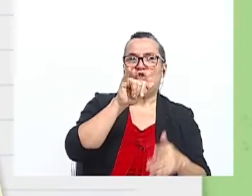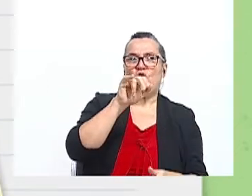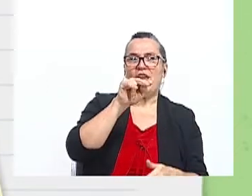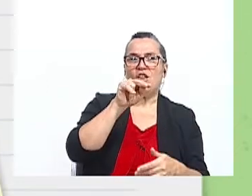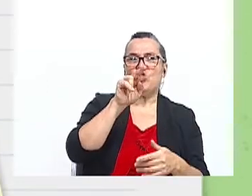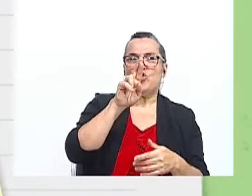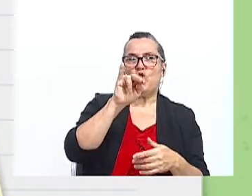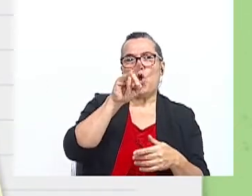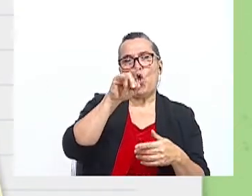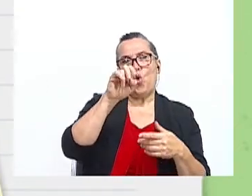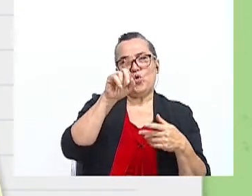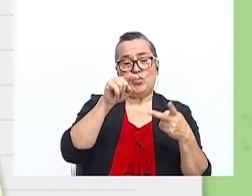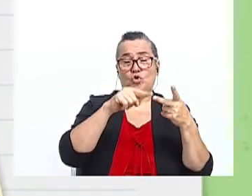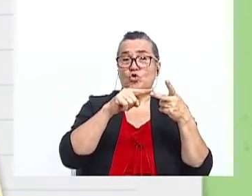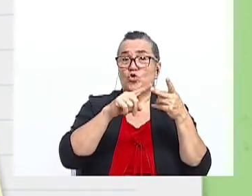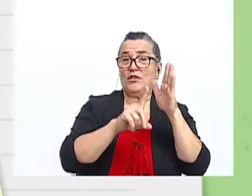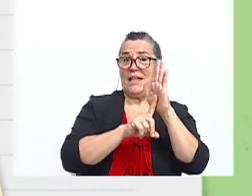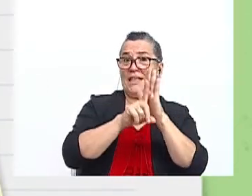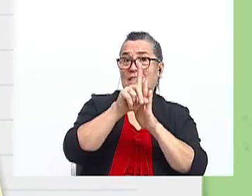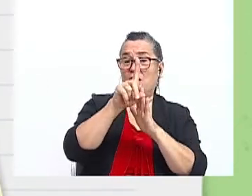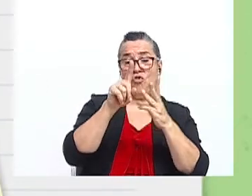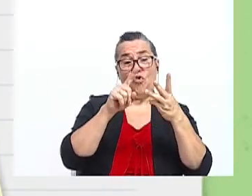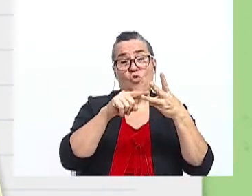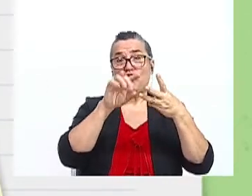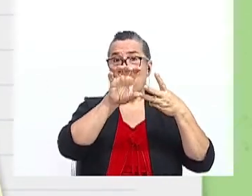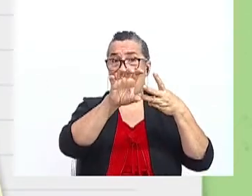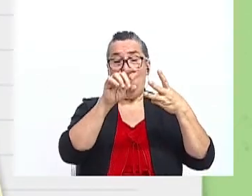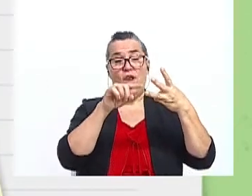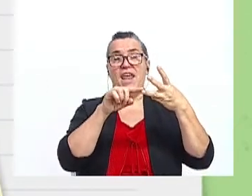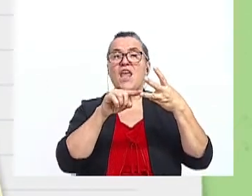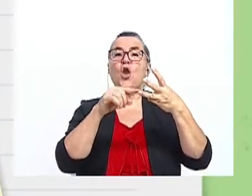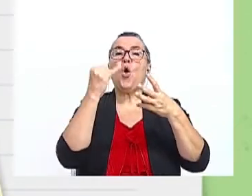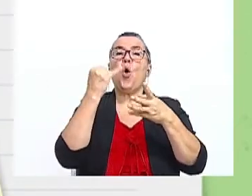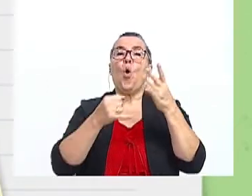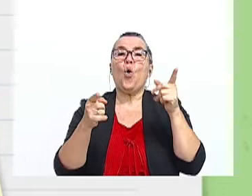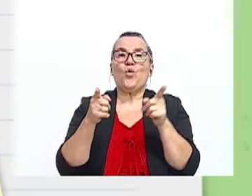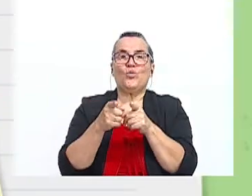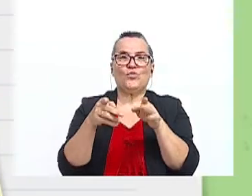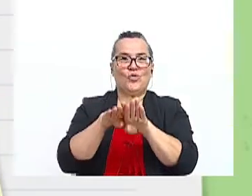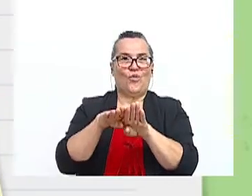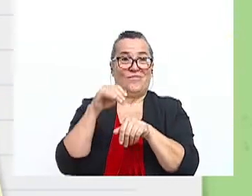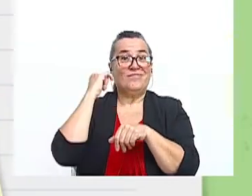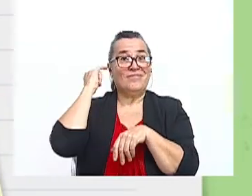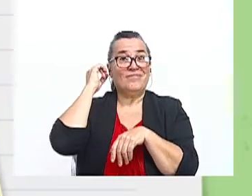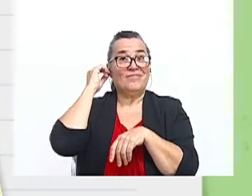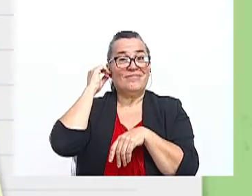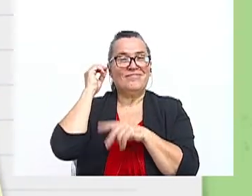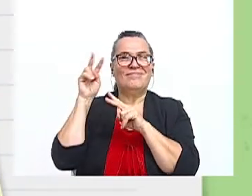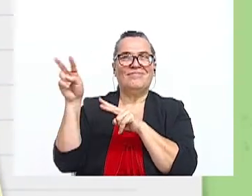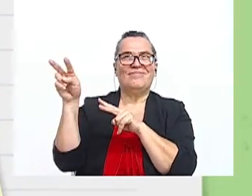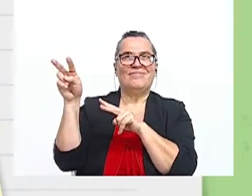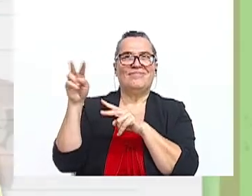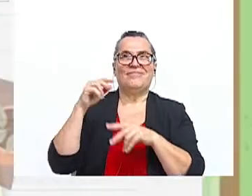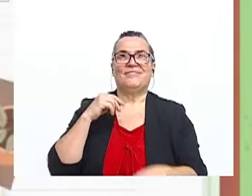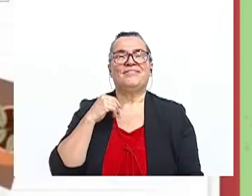desarrollo y un cierre o conclusión. Vamos a ver específicamente cada una de sus